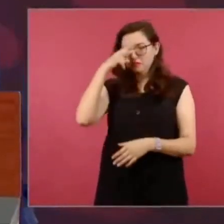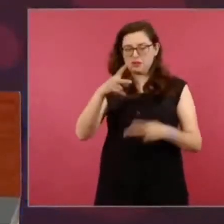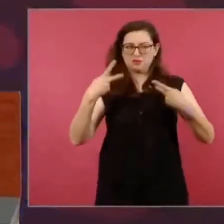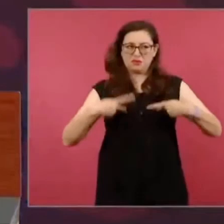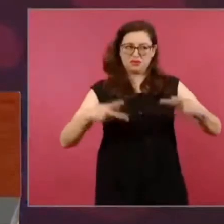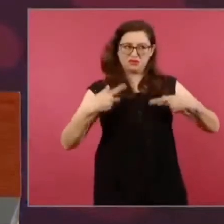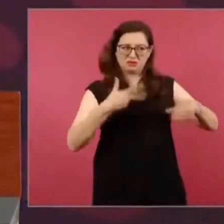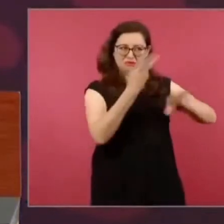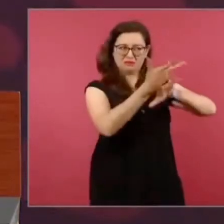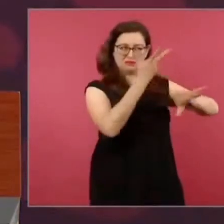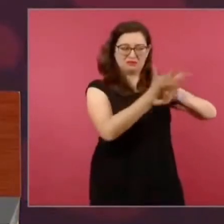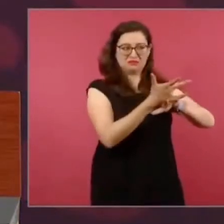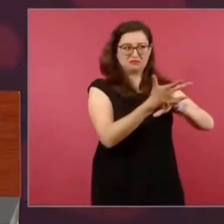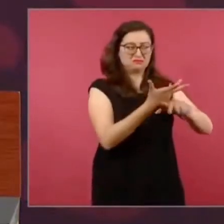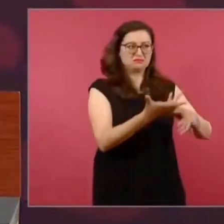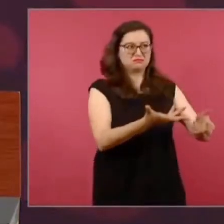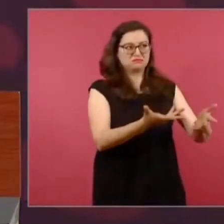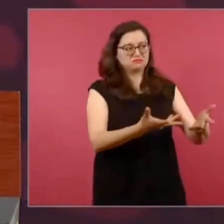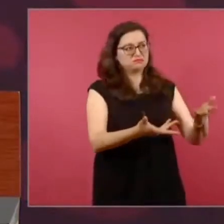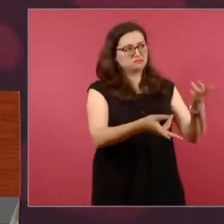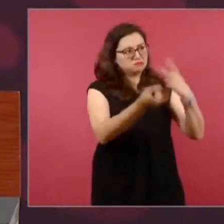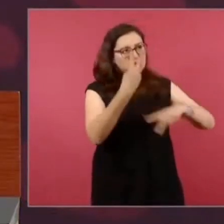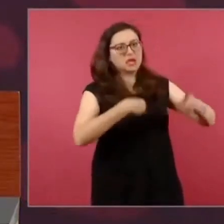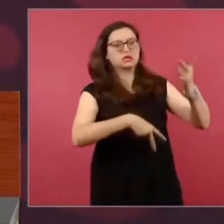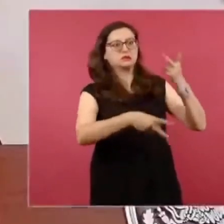bellas del mundo.